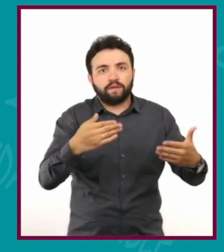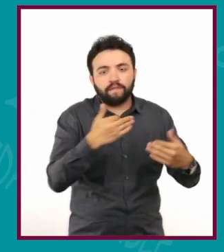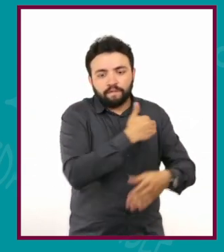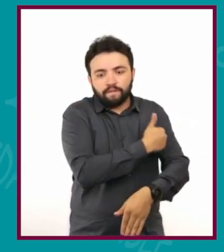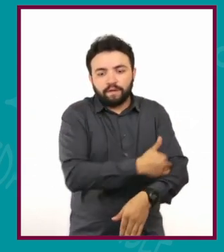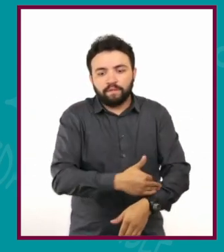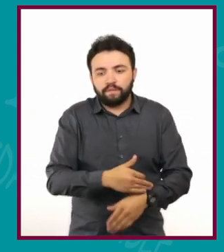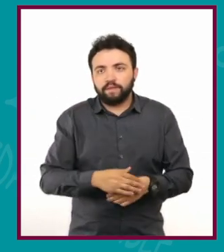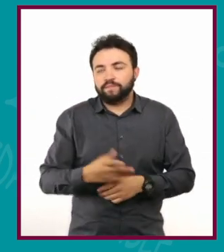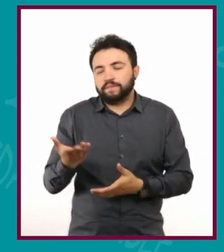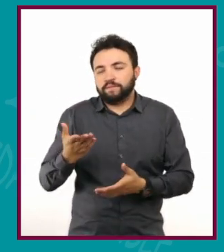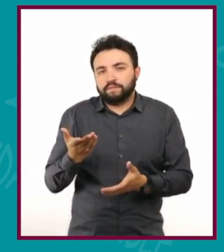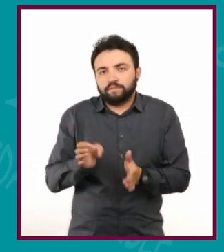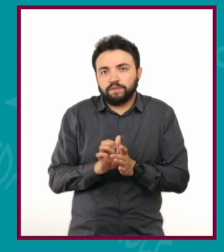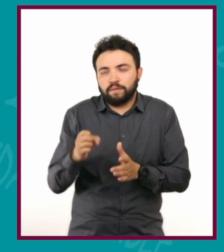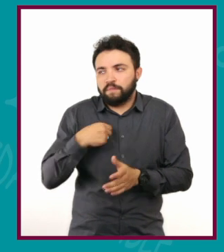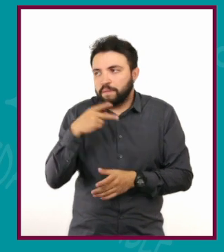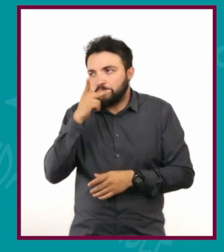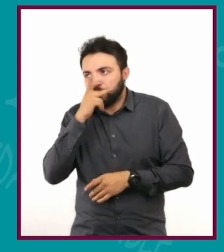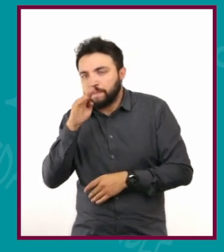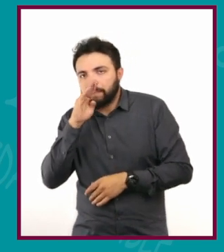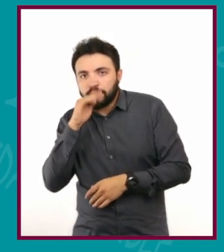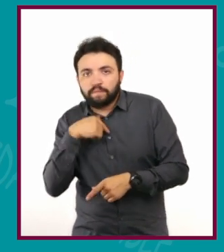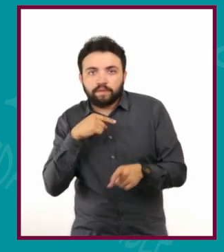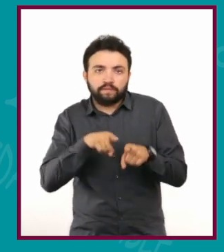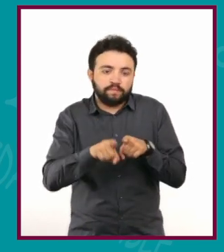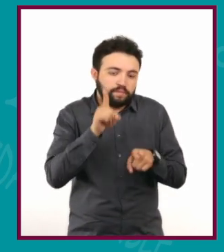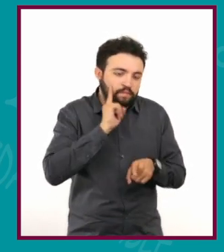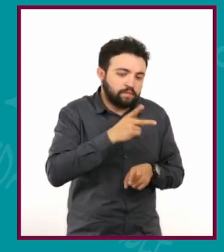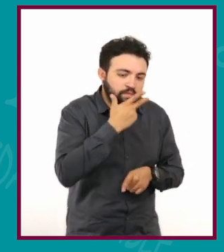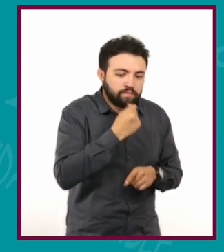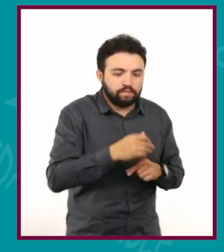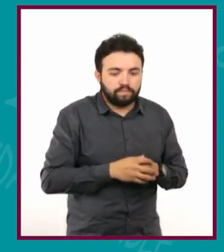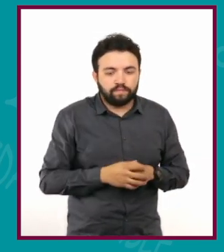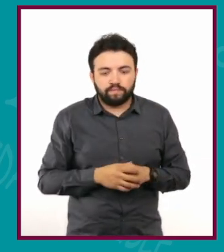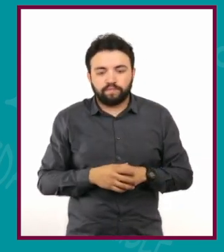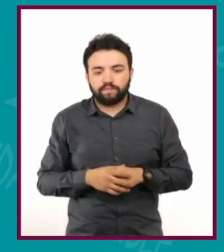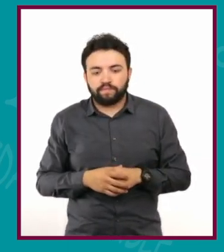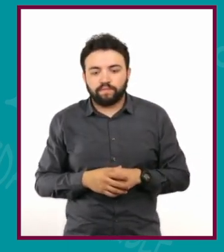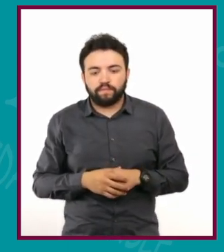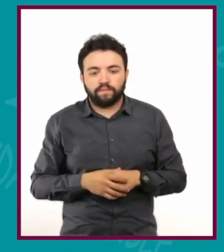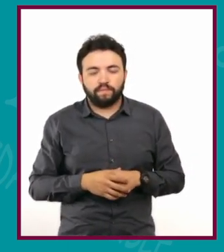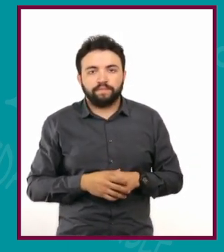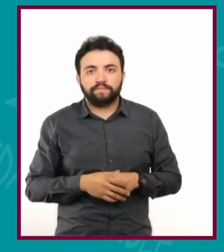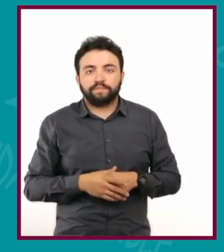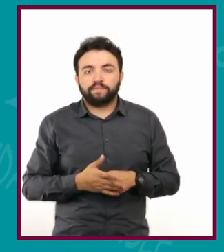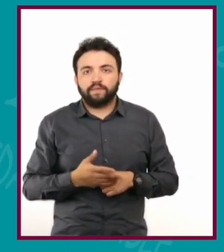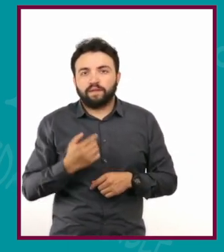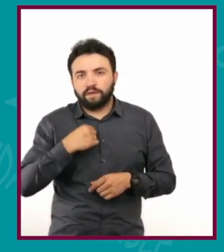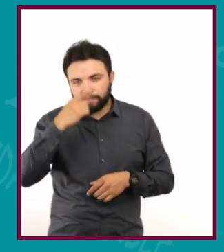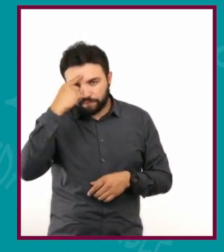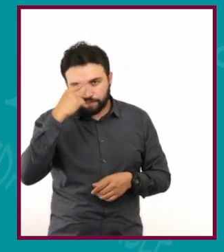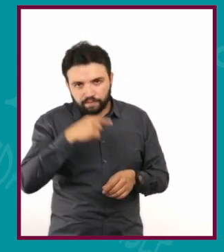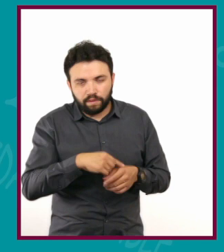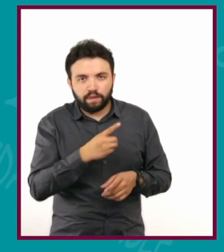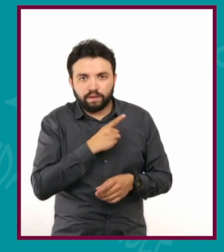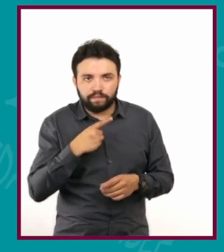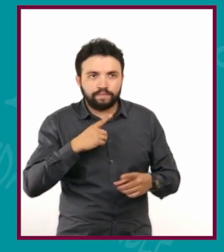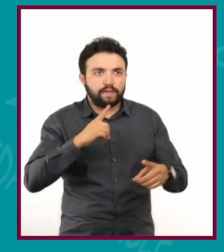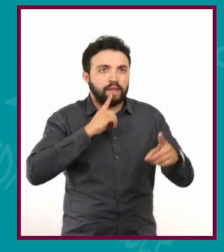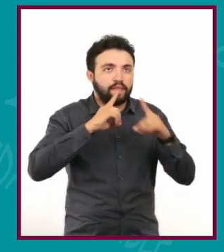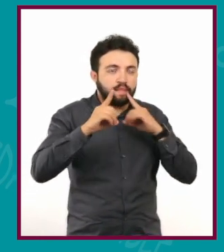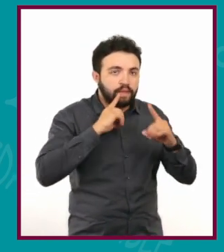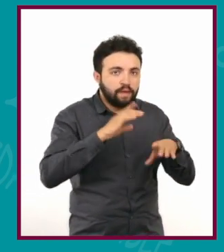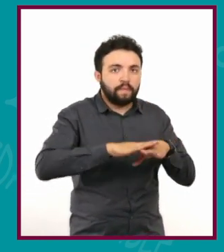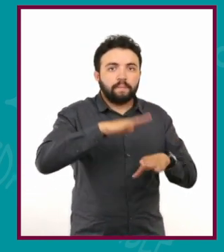entre familia, como quien dice, con nuestros papás y con nuestros hermanos. Que se diera más el diálogo, que no se